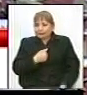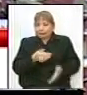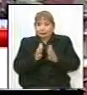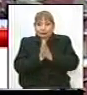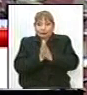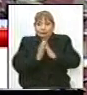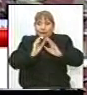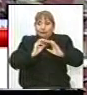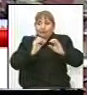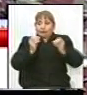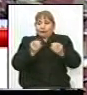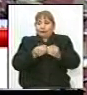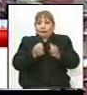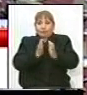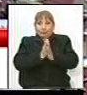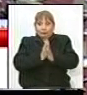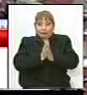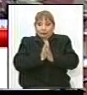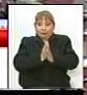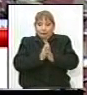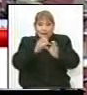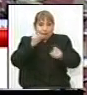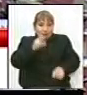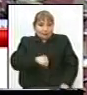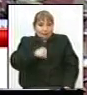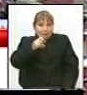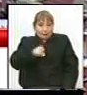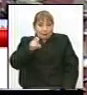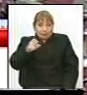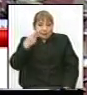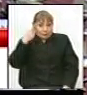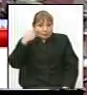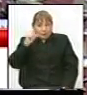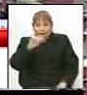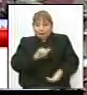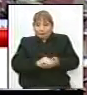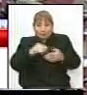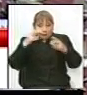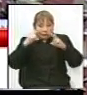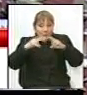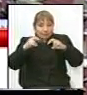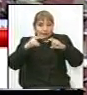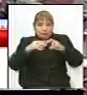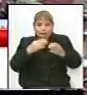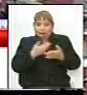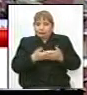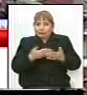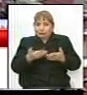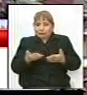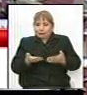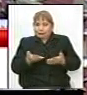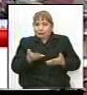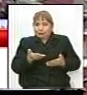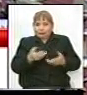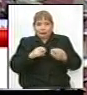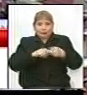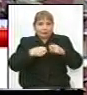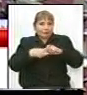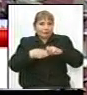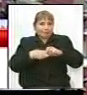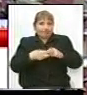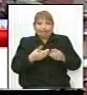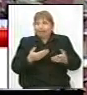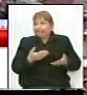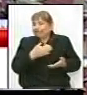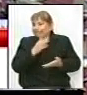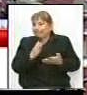comisión pedir las facultades necesarias para poder investigar dichos problemas que se puedan dar